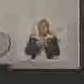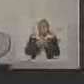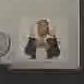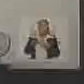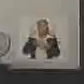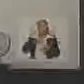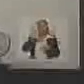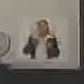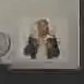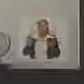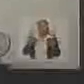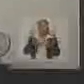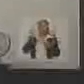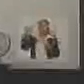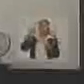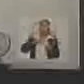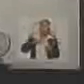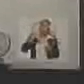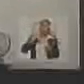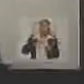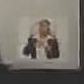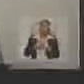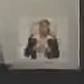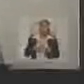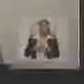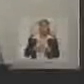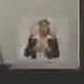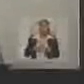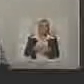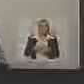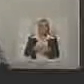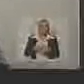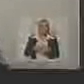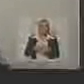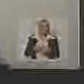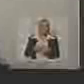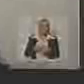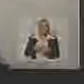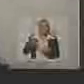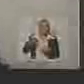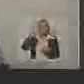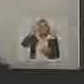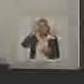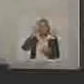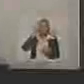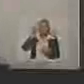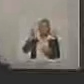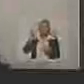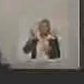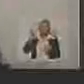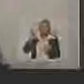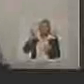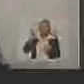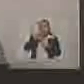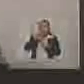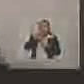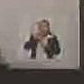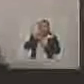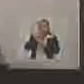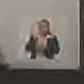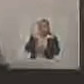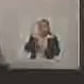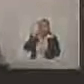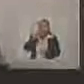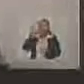que me han manifestado desde hace mucho tiempo es el tema del paso, precisamente atravesar Tlalpan, los que viven en esa, en ese